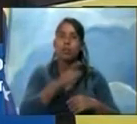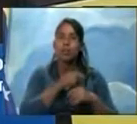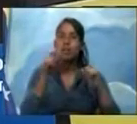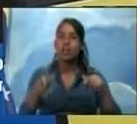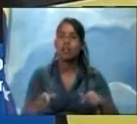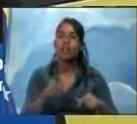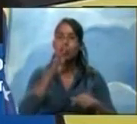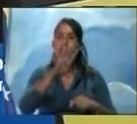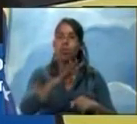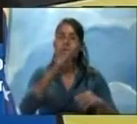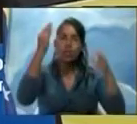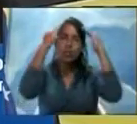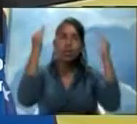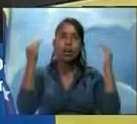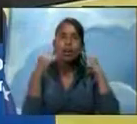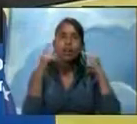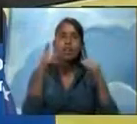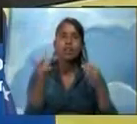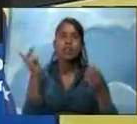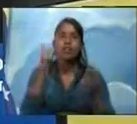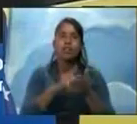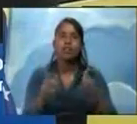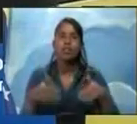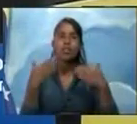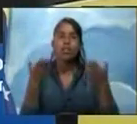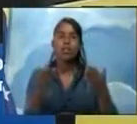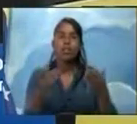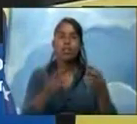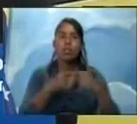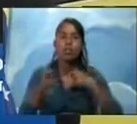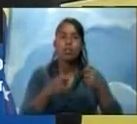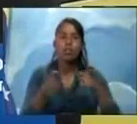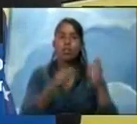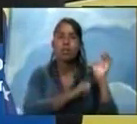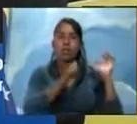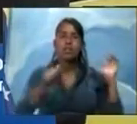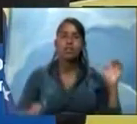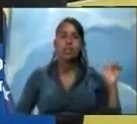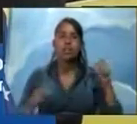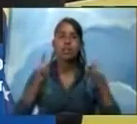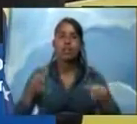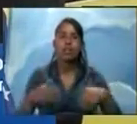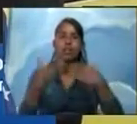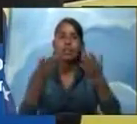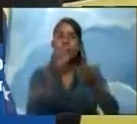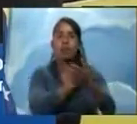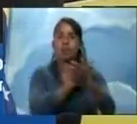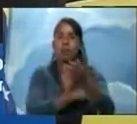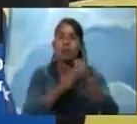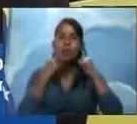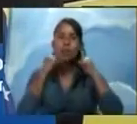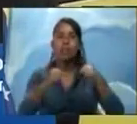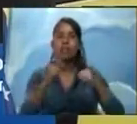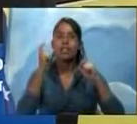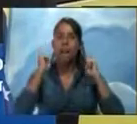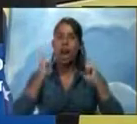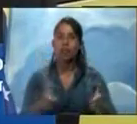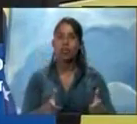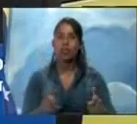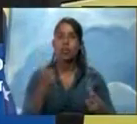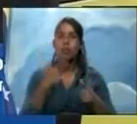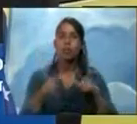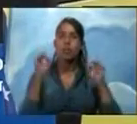bestia cuatro cabezas y le fue dado dominio. El Señor les entregaba poder, les entregaba autoridad,